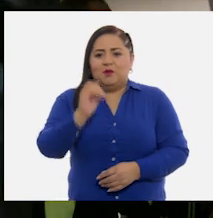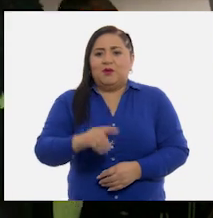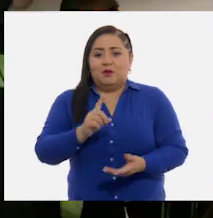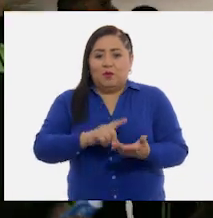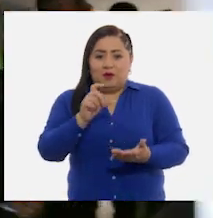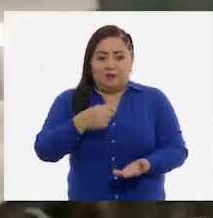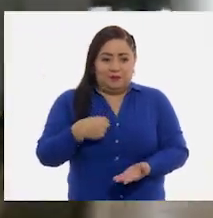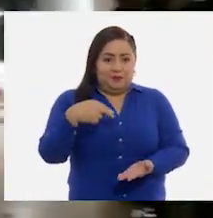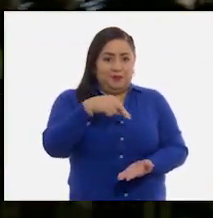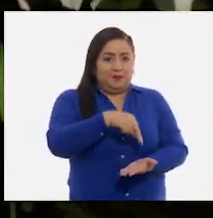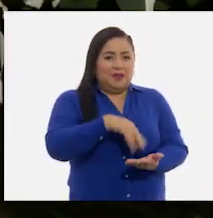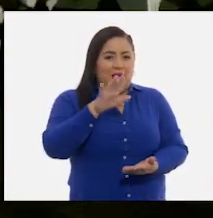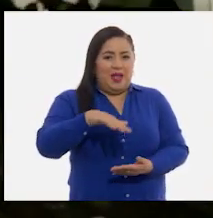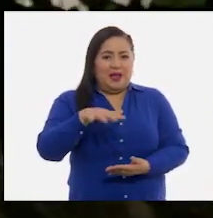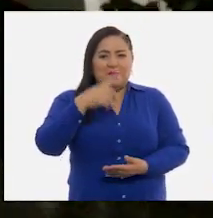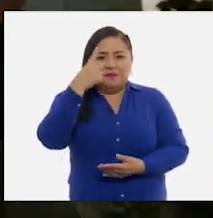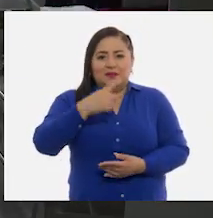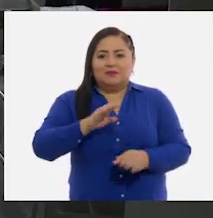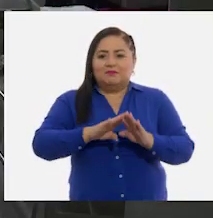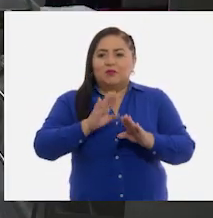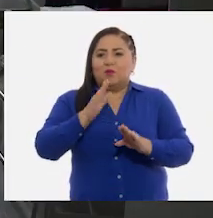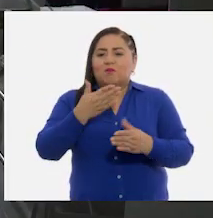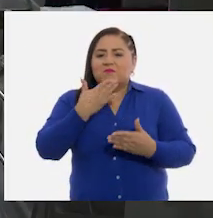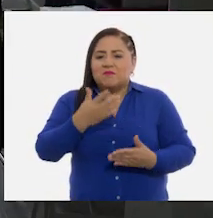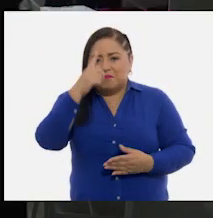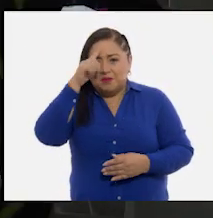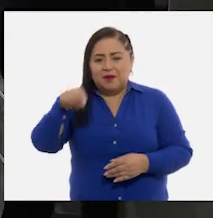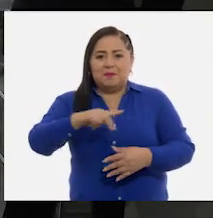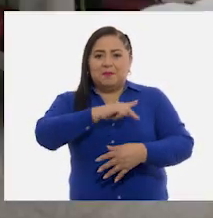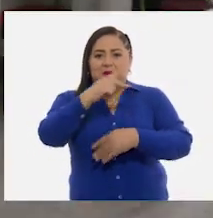aquí, como ya mencioné, para servir al país.